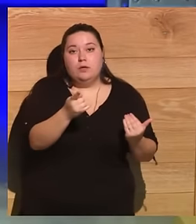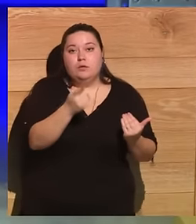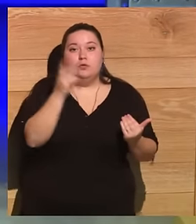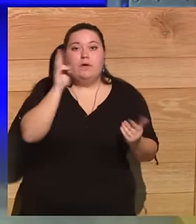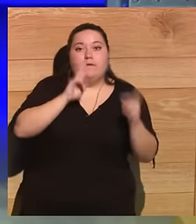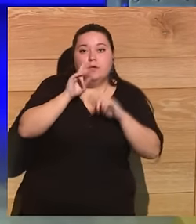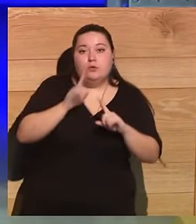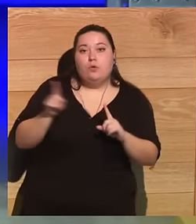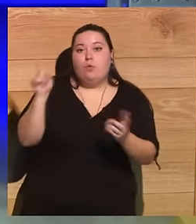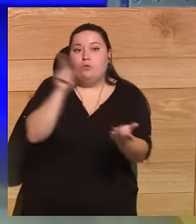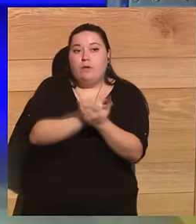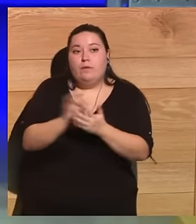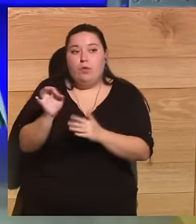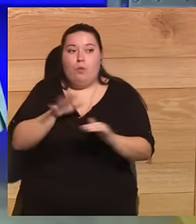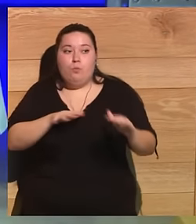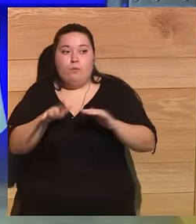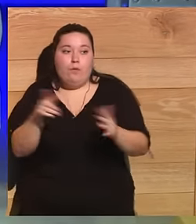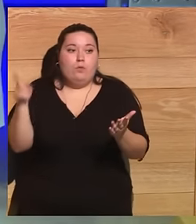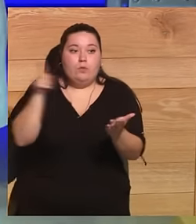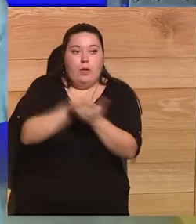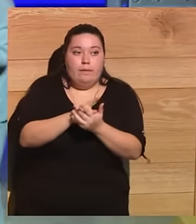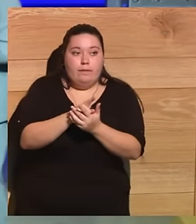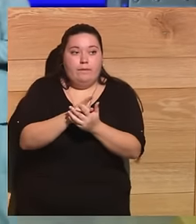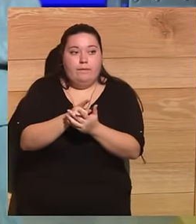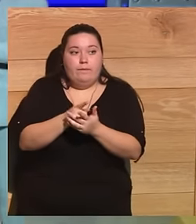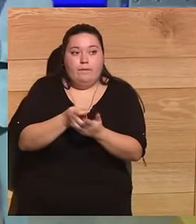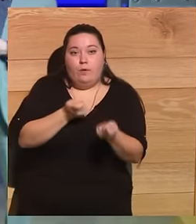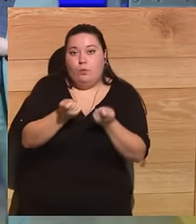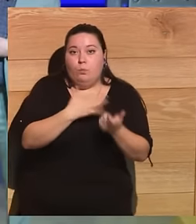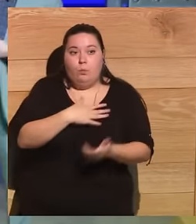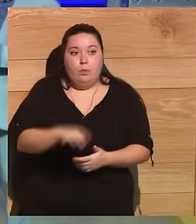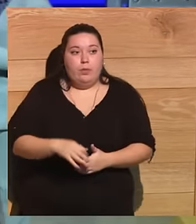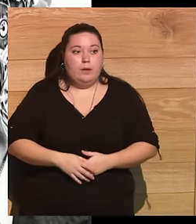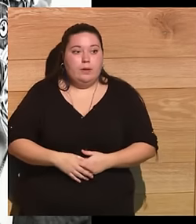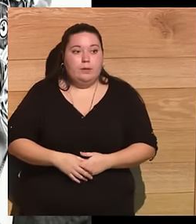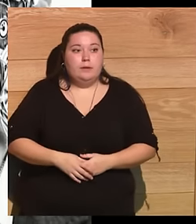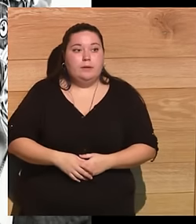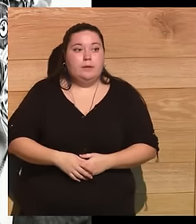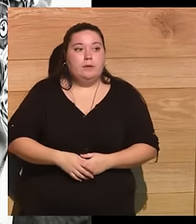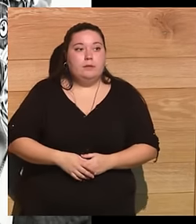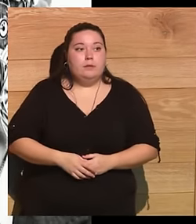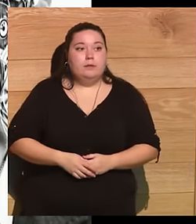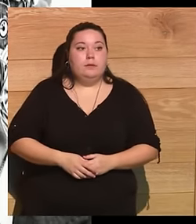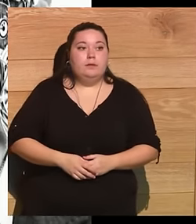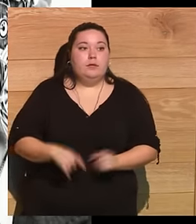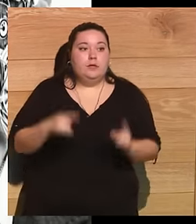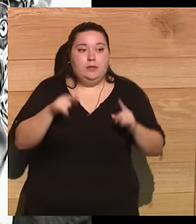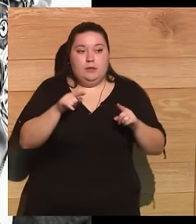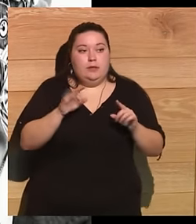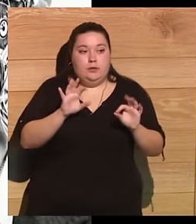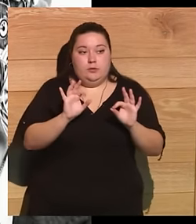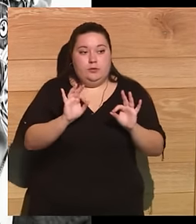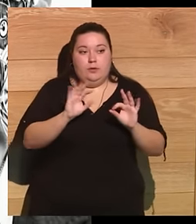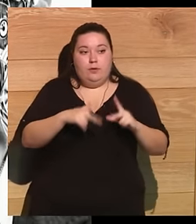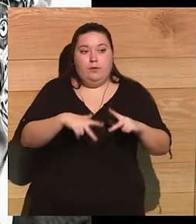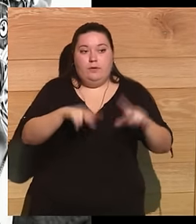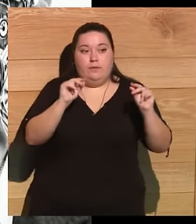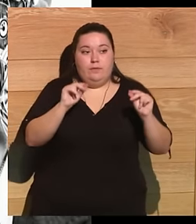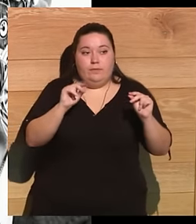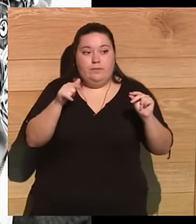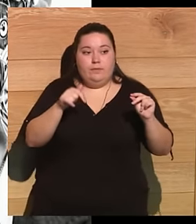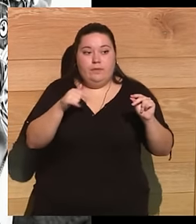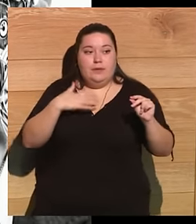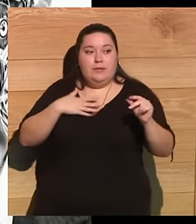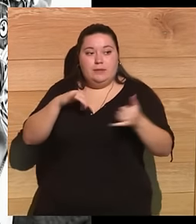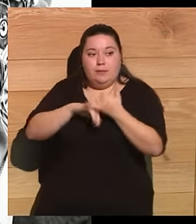visión, o tratan de restaurar la movilidad. Así que con esto creo que lo voy a terminar. Este soy yo con más pelo.